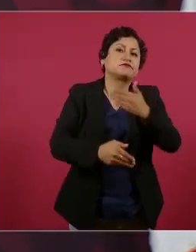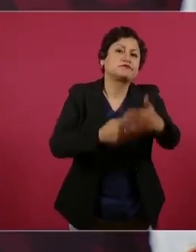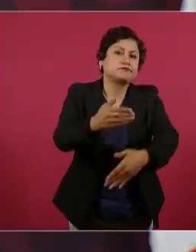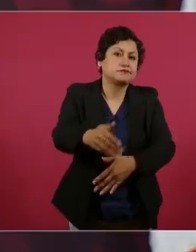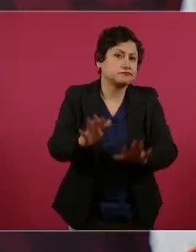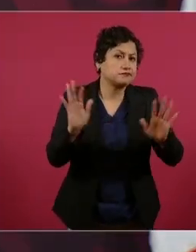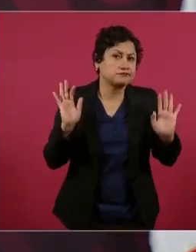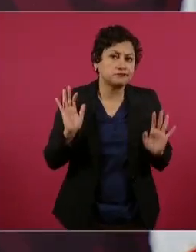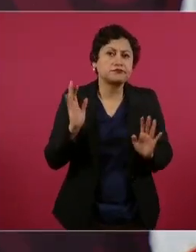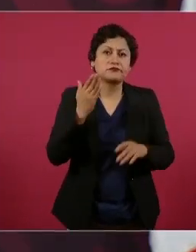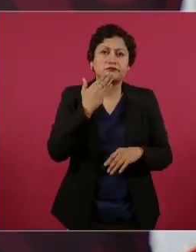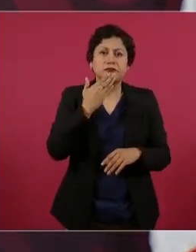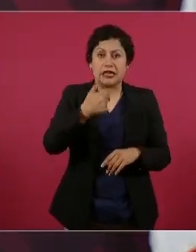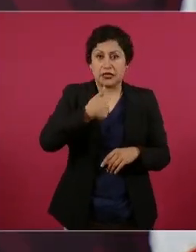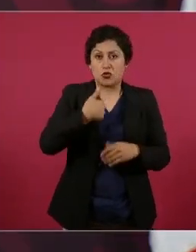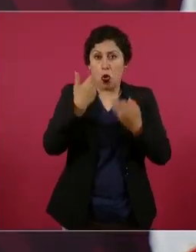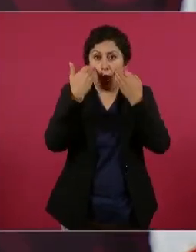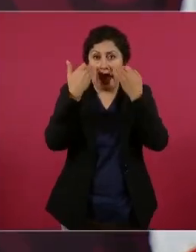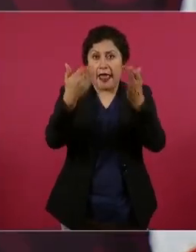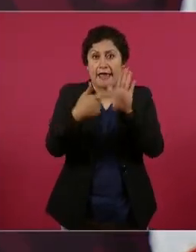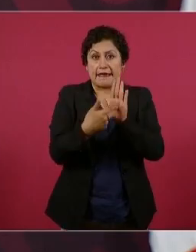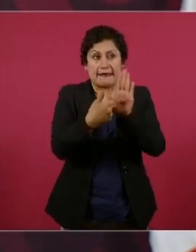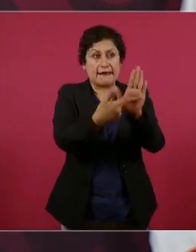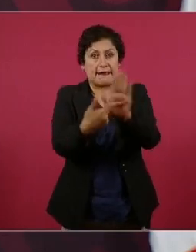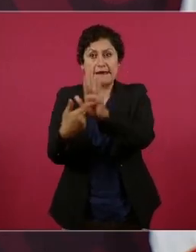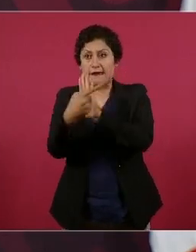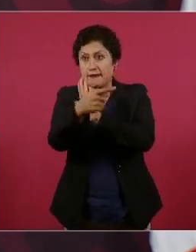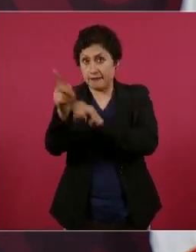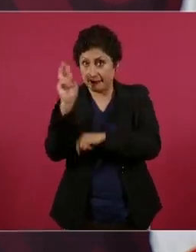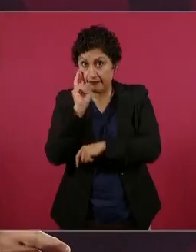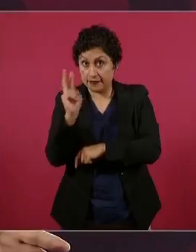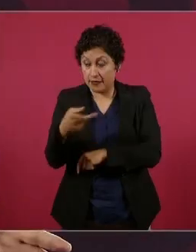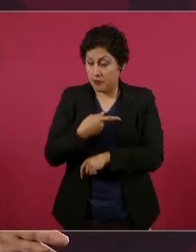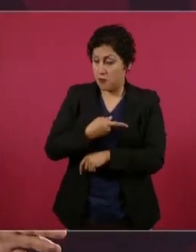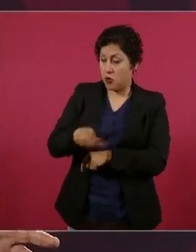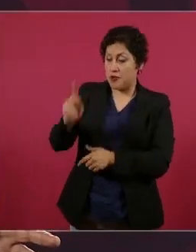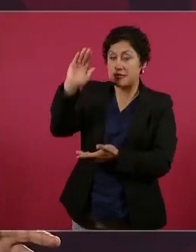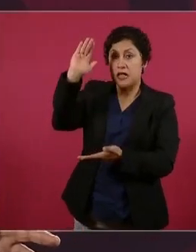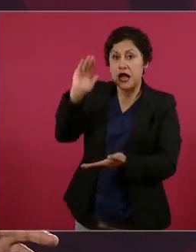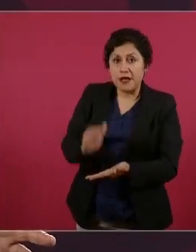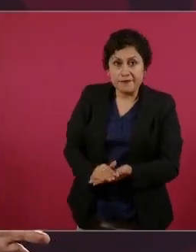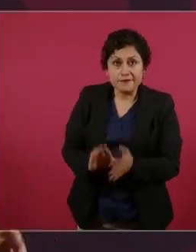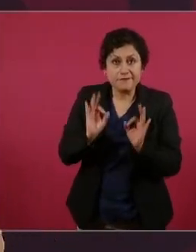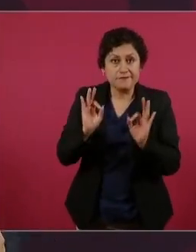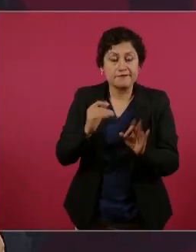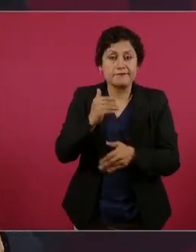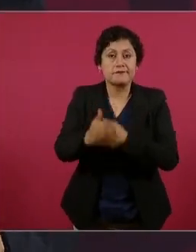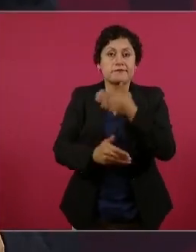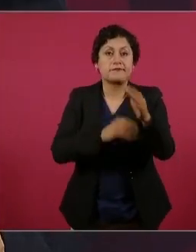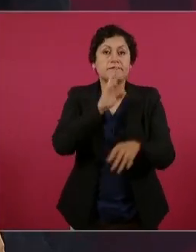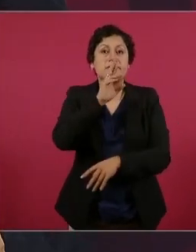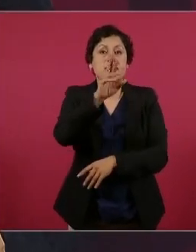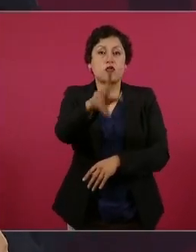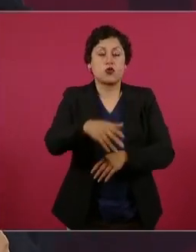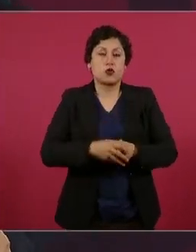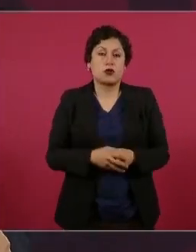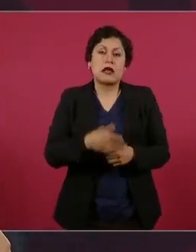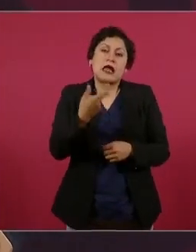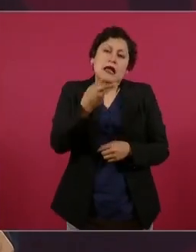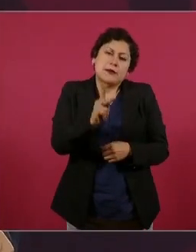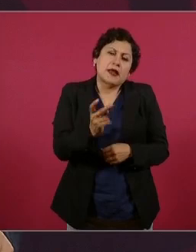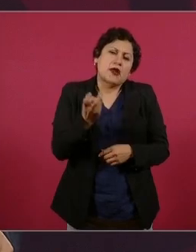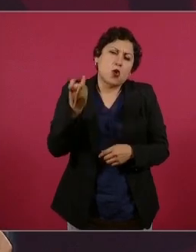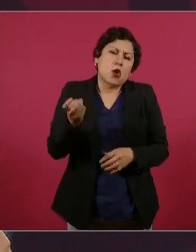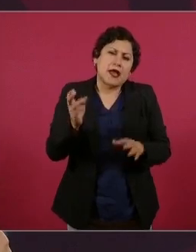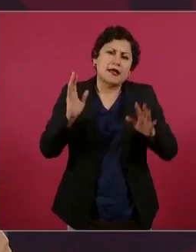demostrar que se redujo la pobreza, pero eso es una parte, y